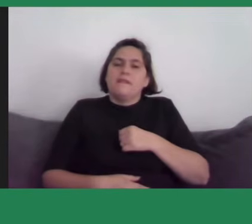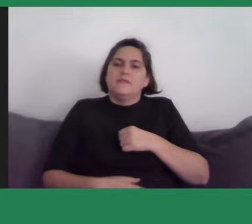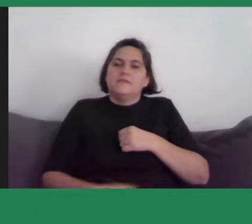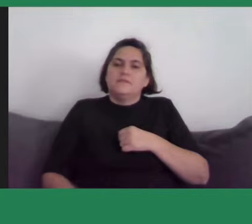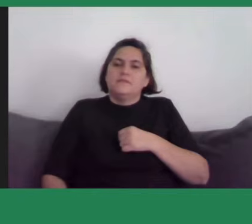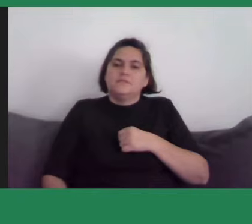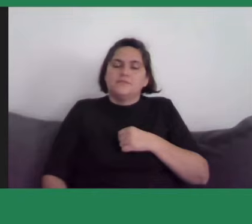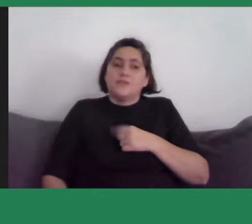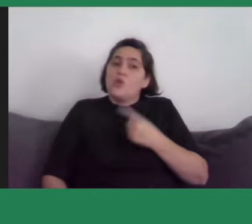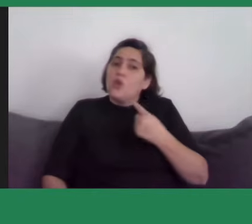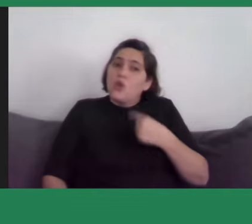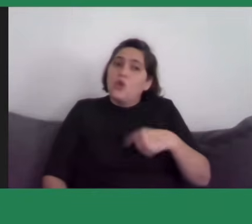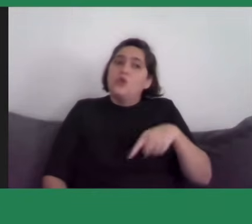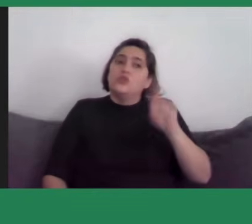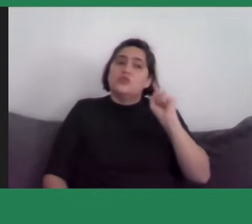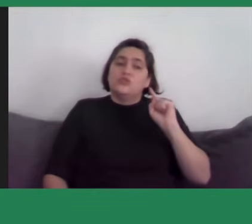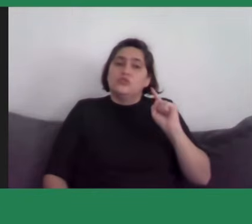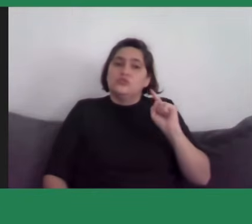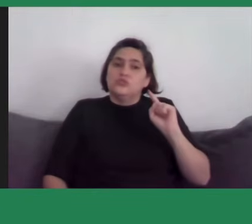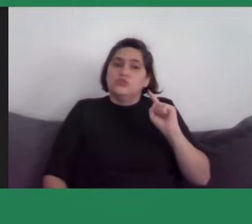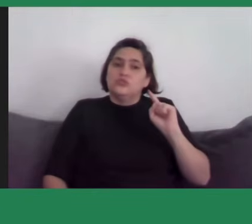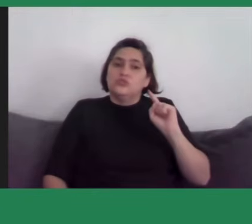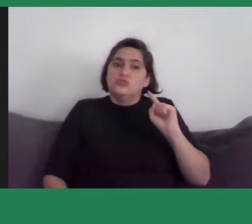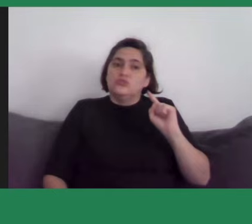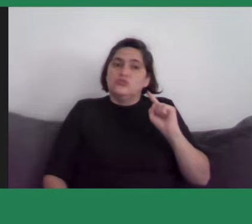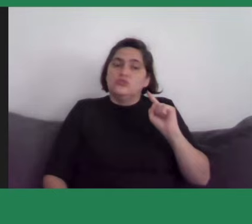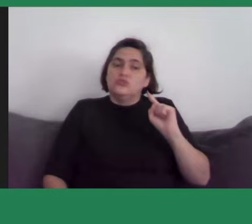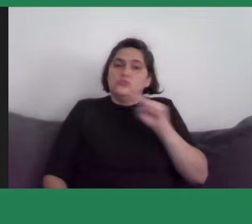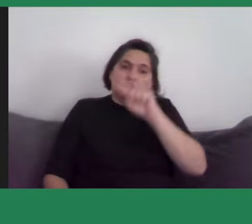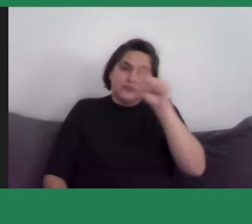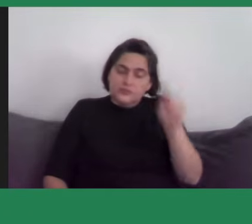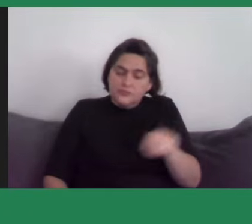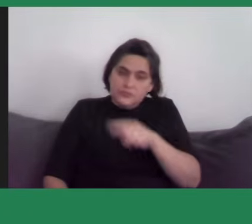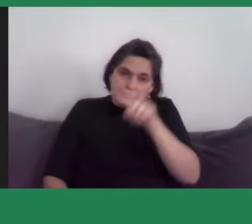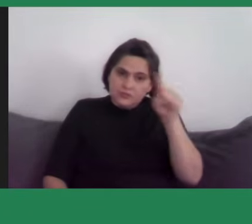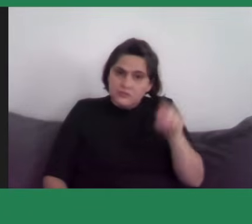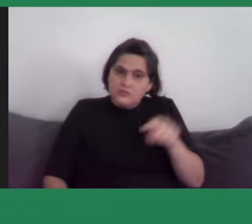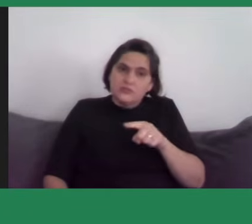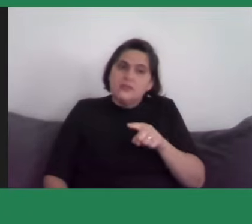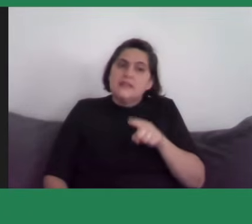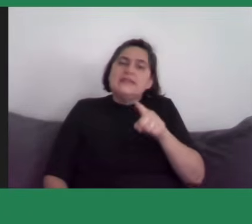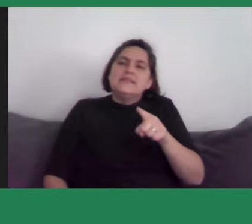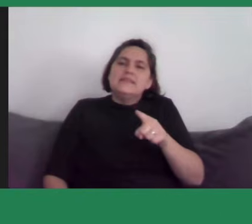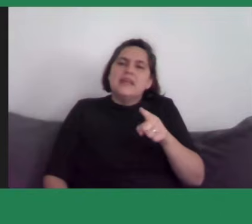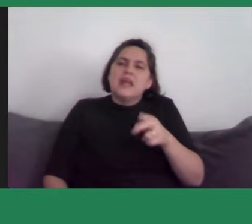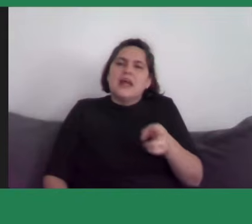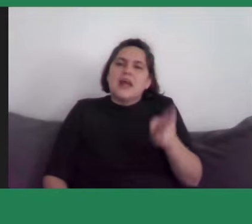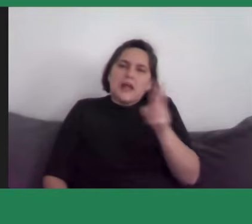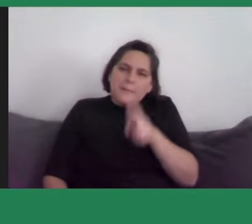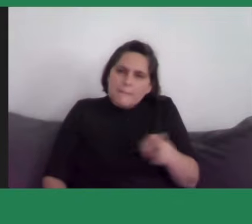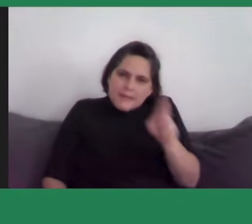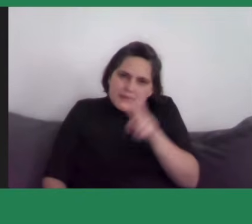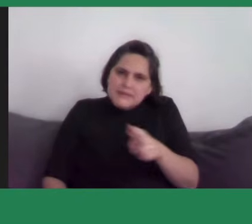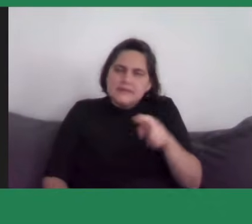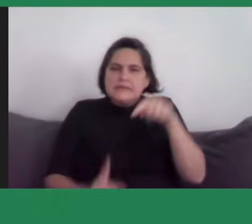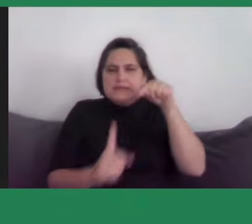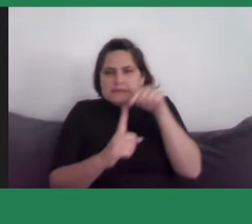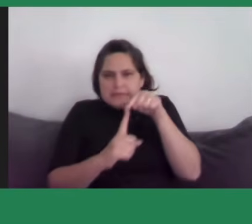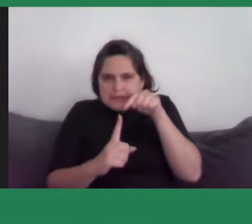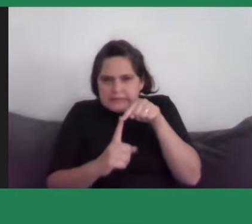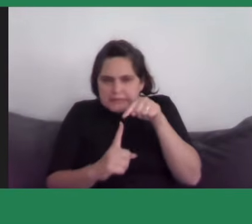características entonces que tienen que estar presentes son las conductas repetitivas, restrictivas, que tienen